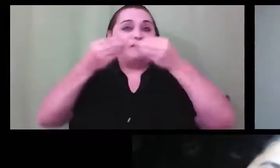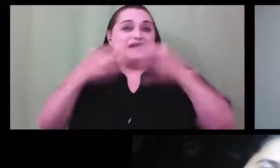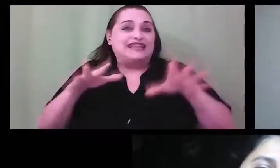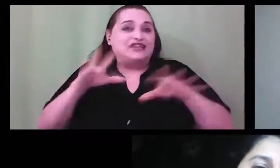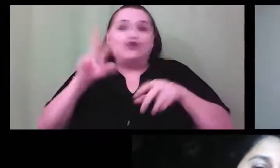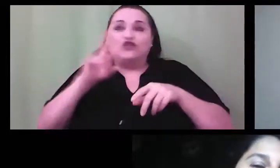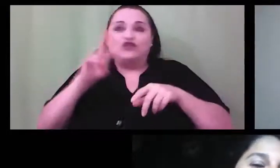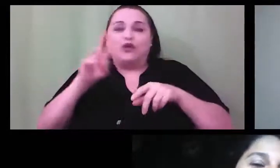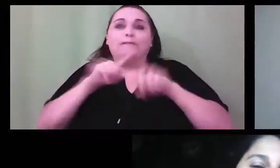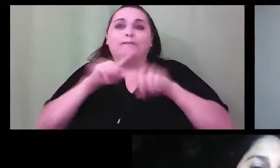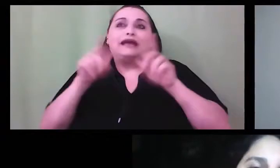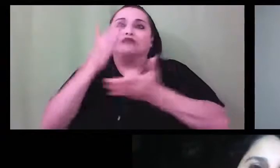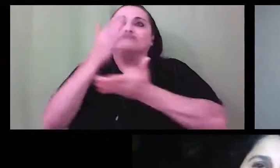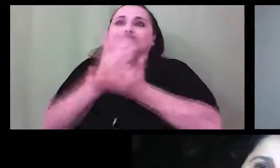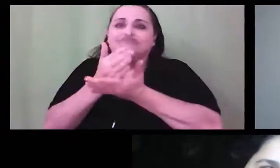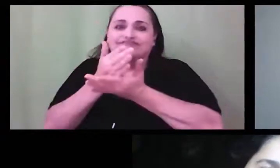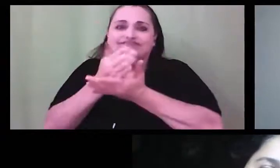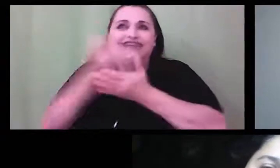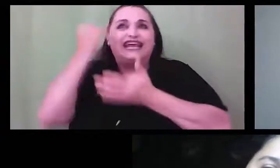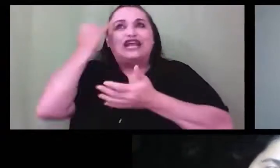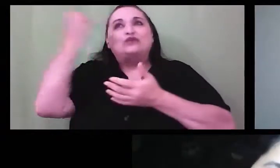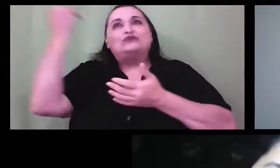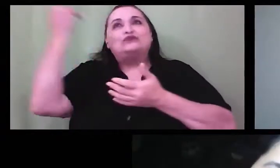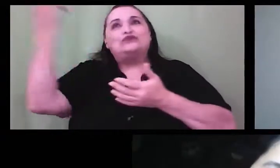quedamos ahí, que con toda la ilusión